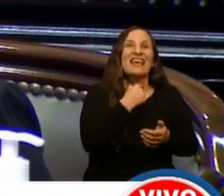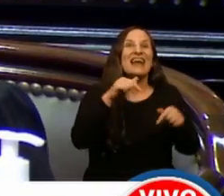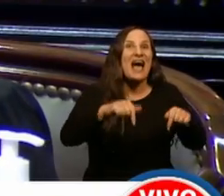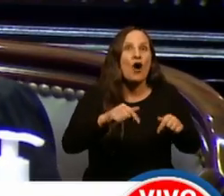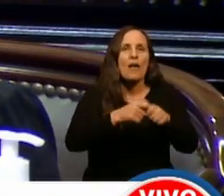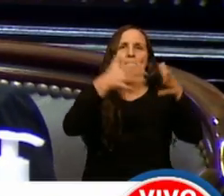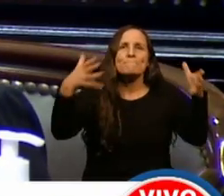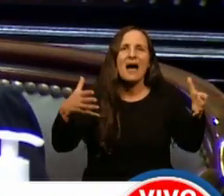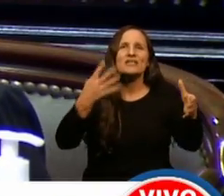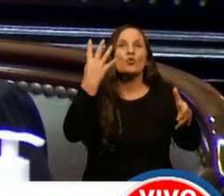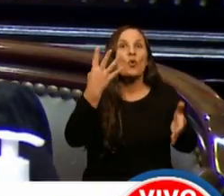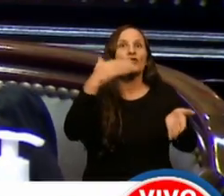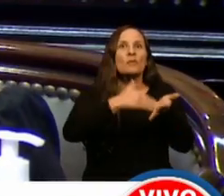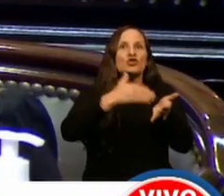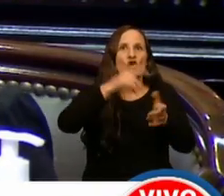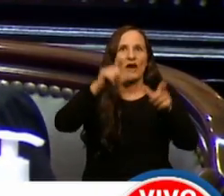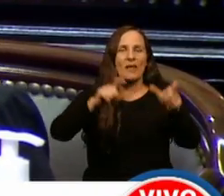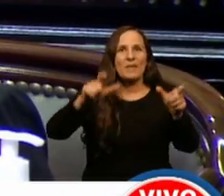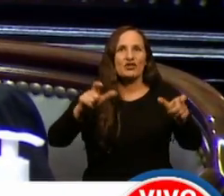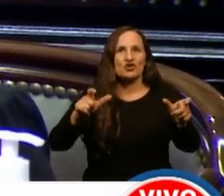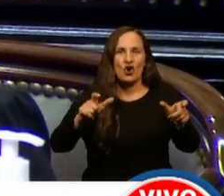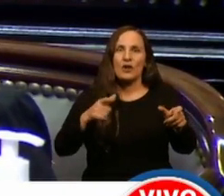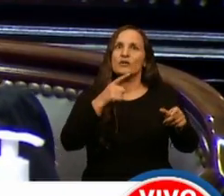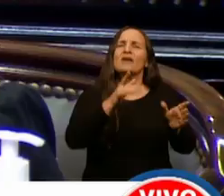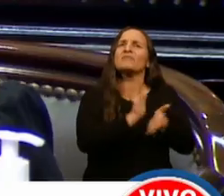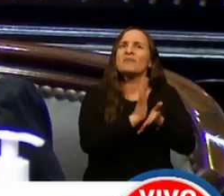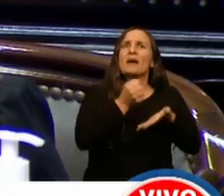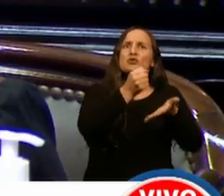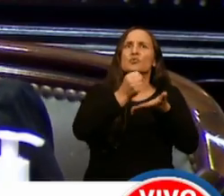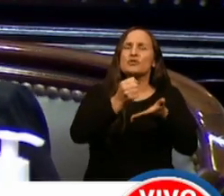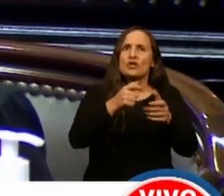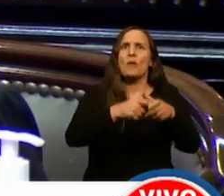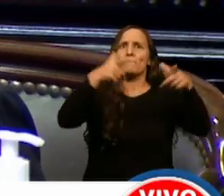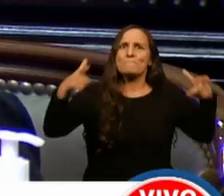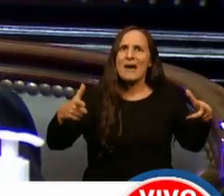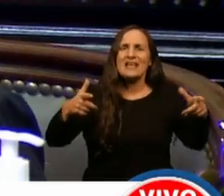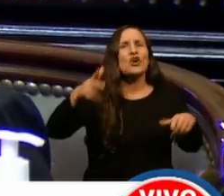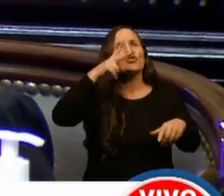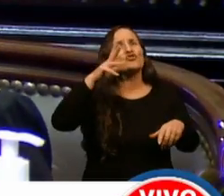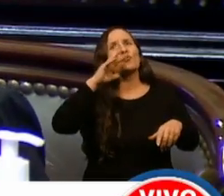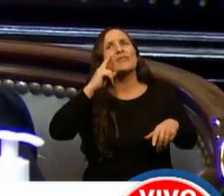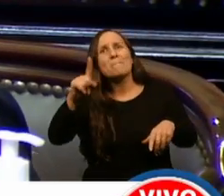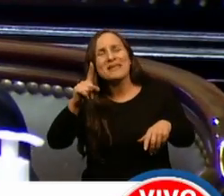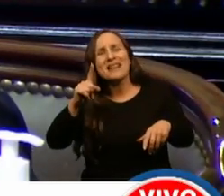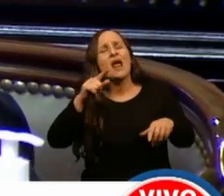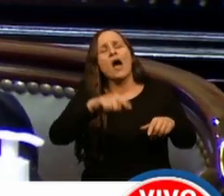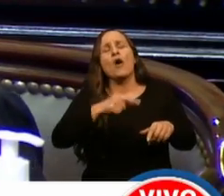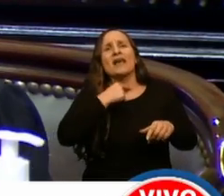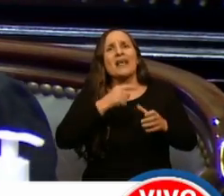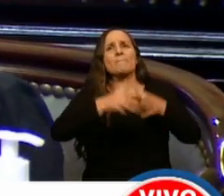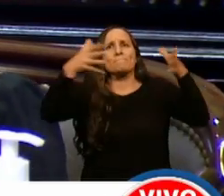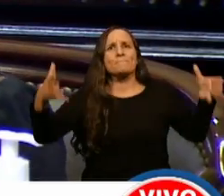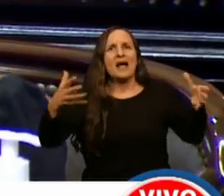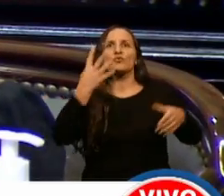usuarios lo que implica ampliar el universo de subsidiados de los actuales 850 mil 8 años a 4 millones